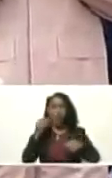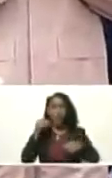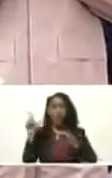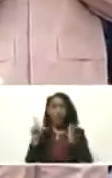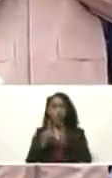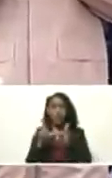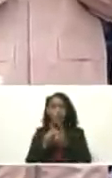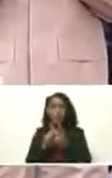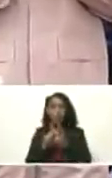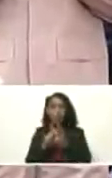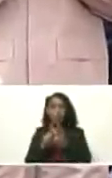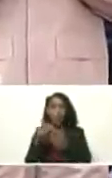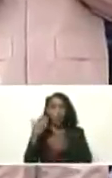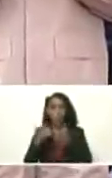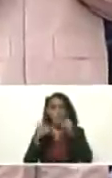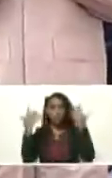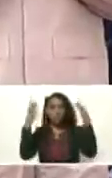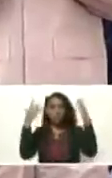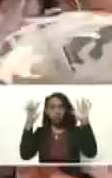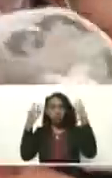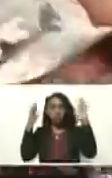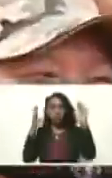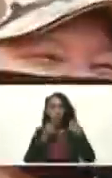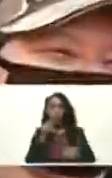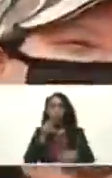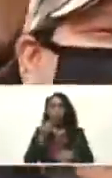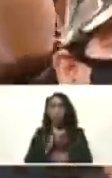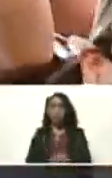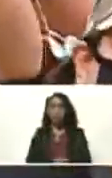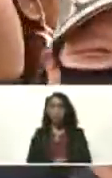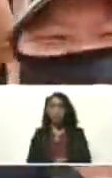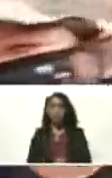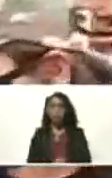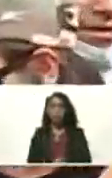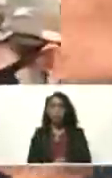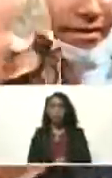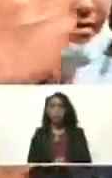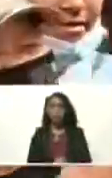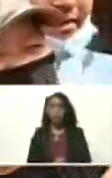liceos. Más un aplauso a los muchachos y muchachas.